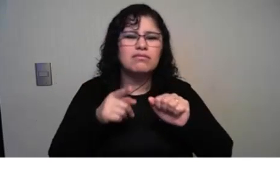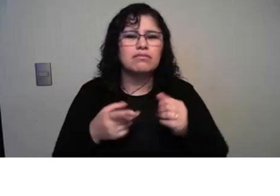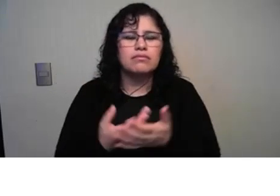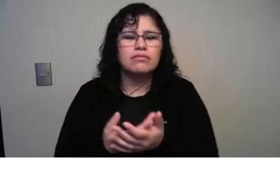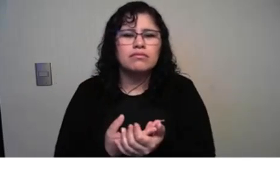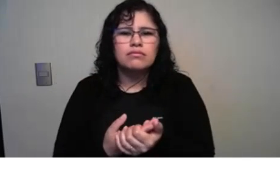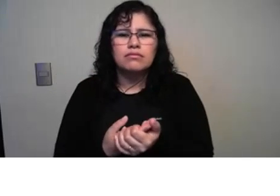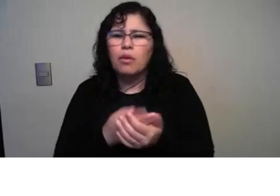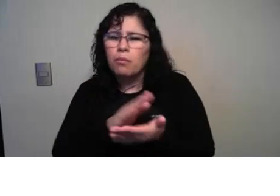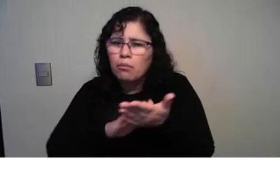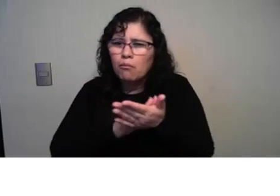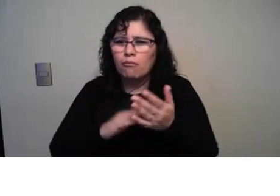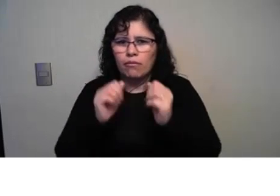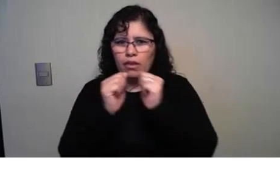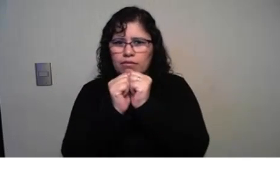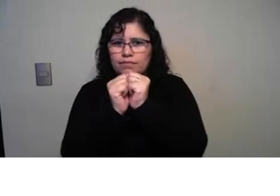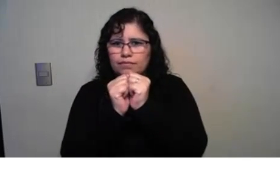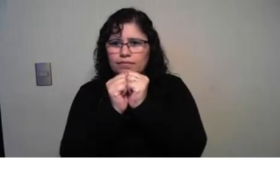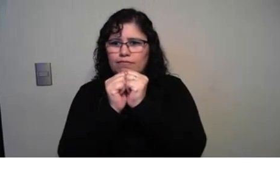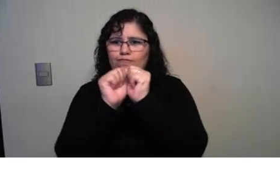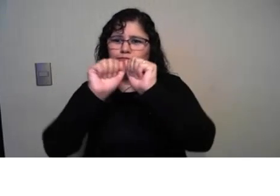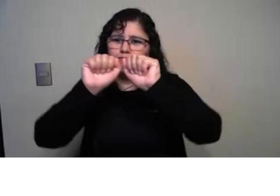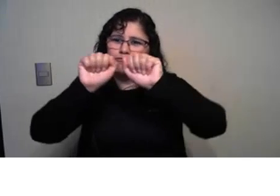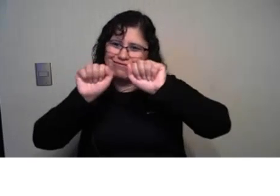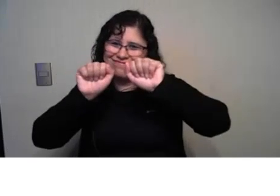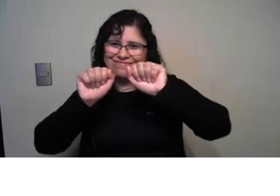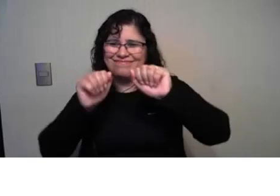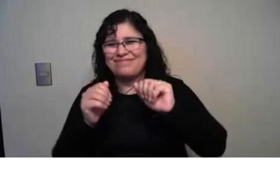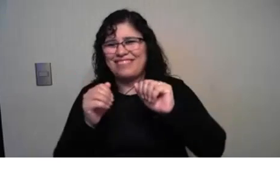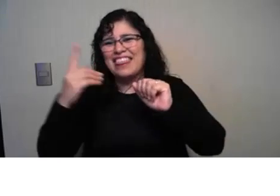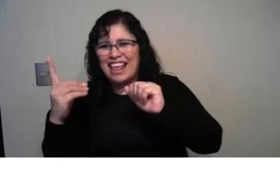a las estructuras, ¿cierto? En un lado derecho y otro